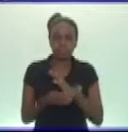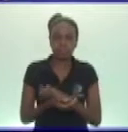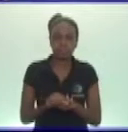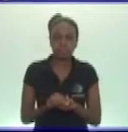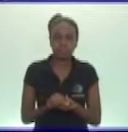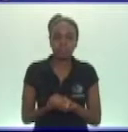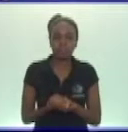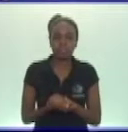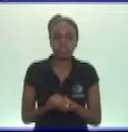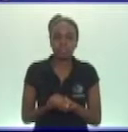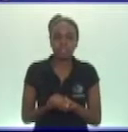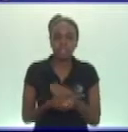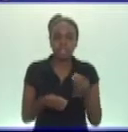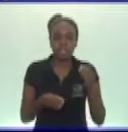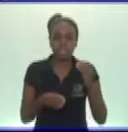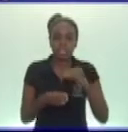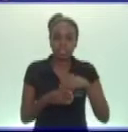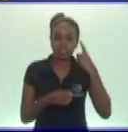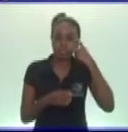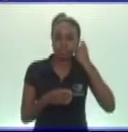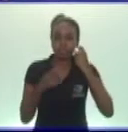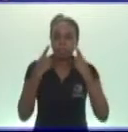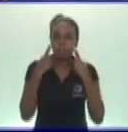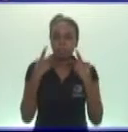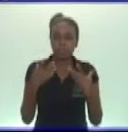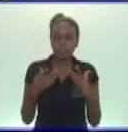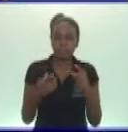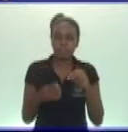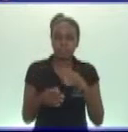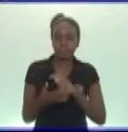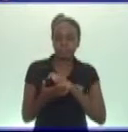ideas esenciales de este relato,